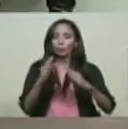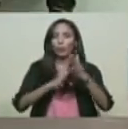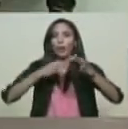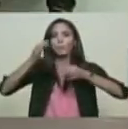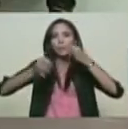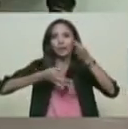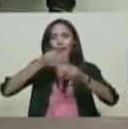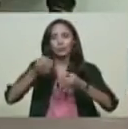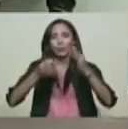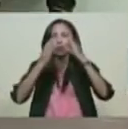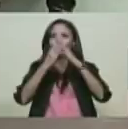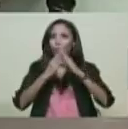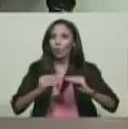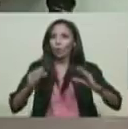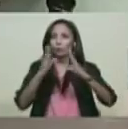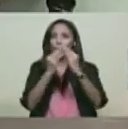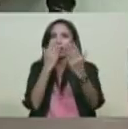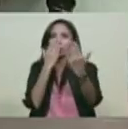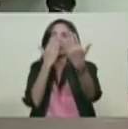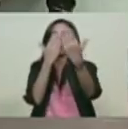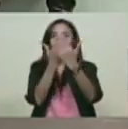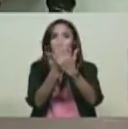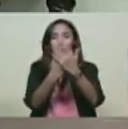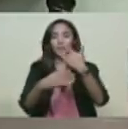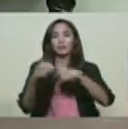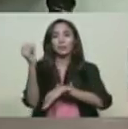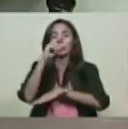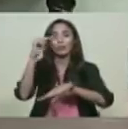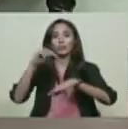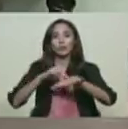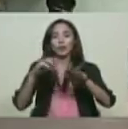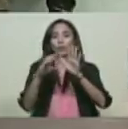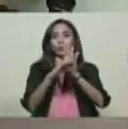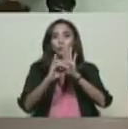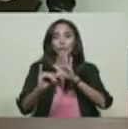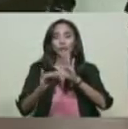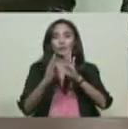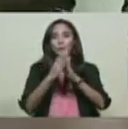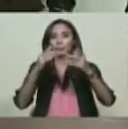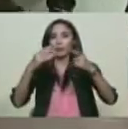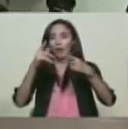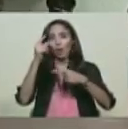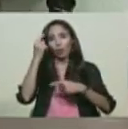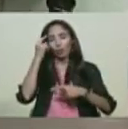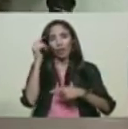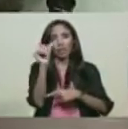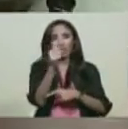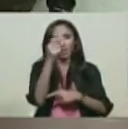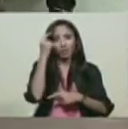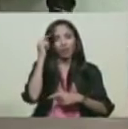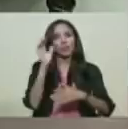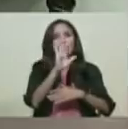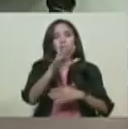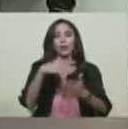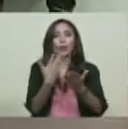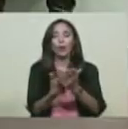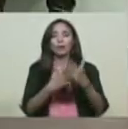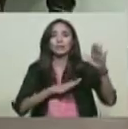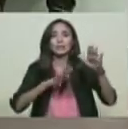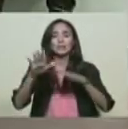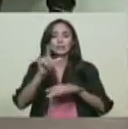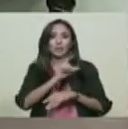cuenta ante la Asamblea Nacional Constituyente entre los próximos 10 días, del 5 al 15 de